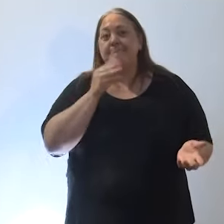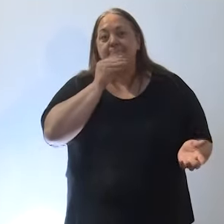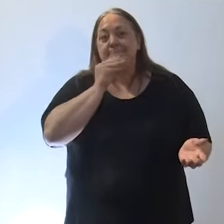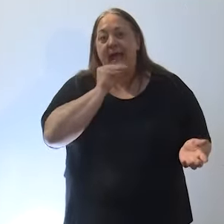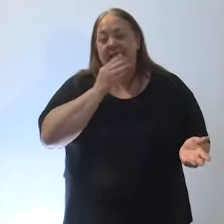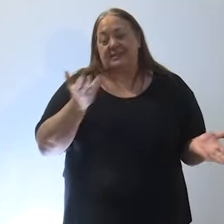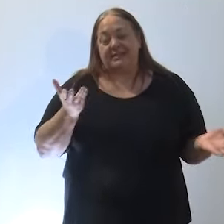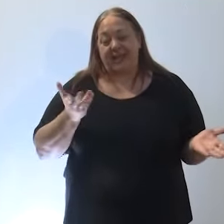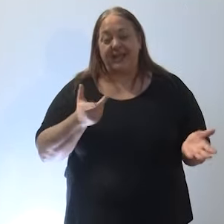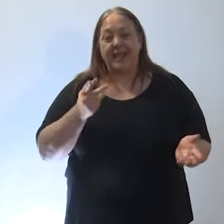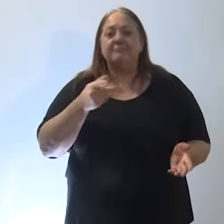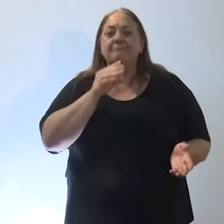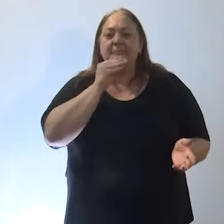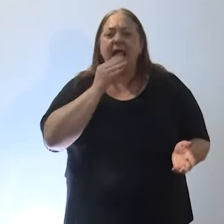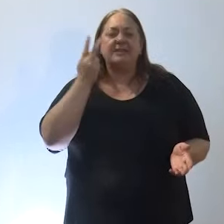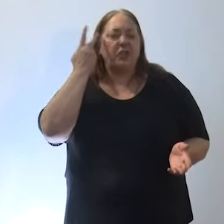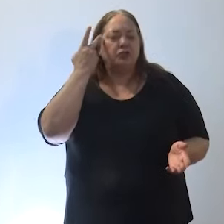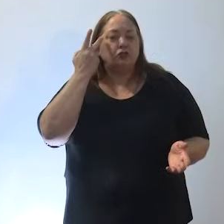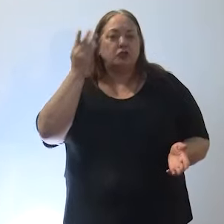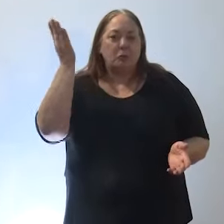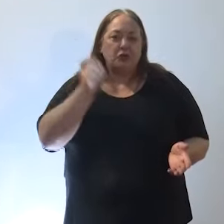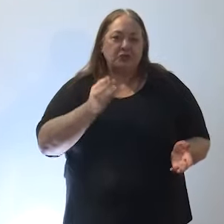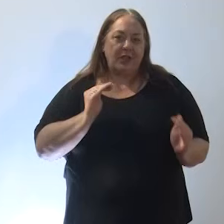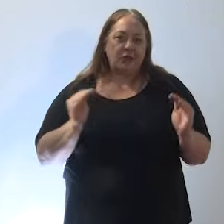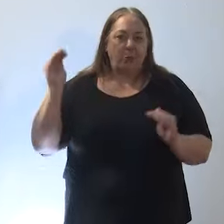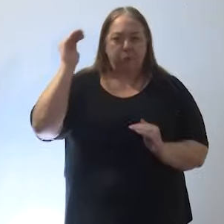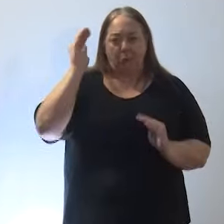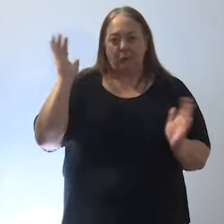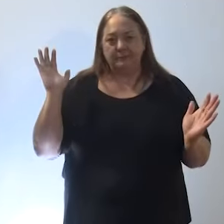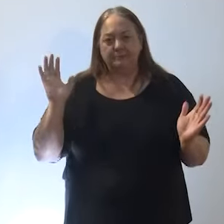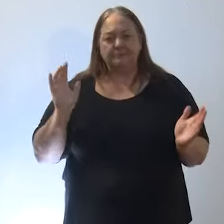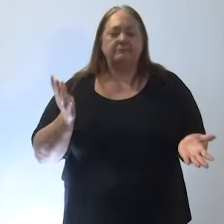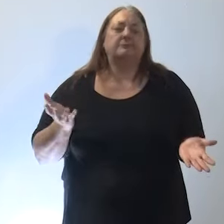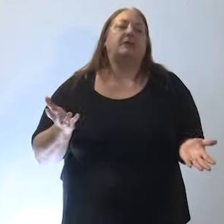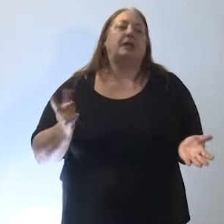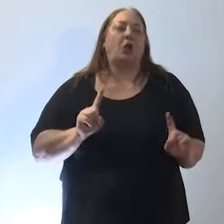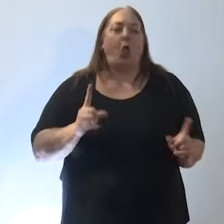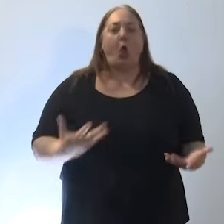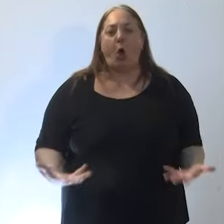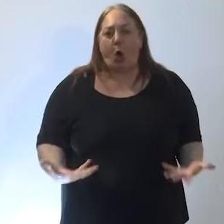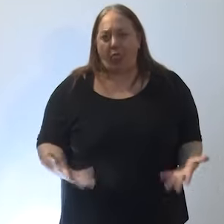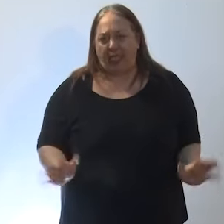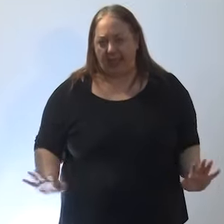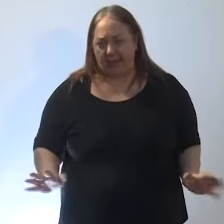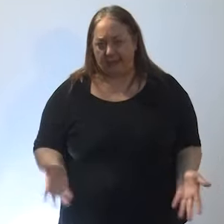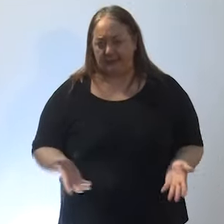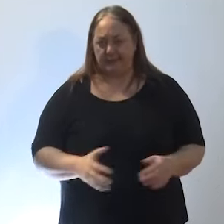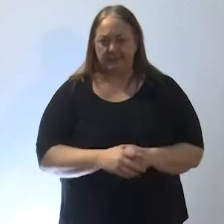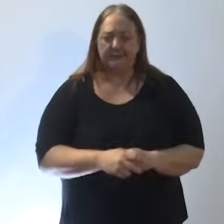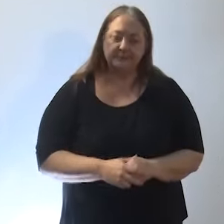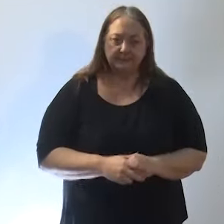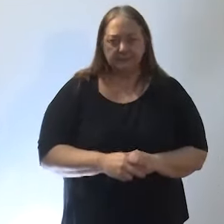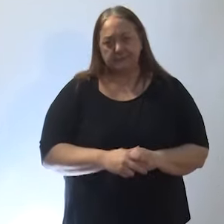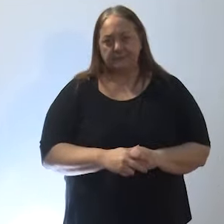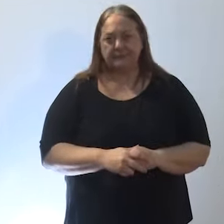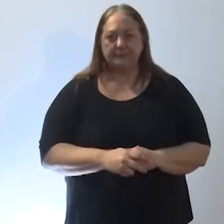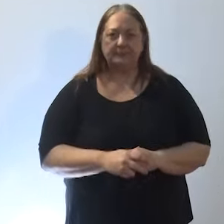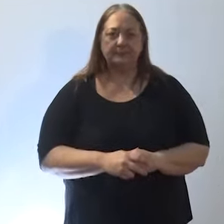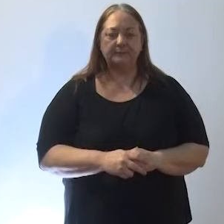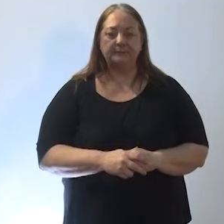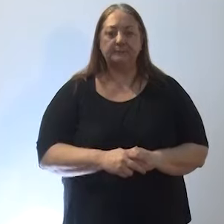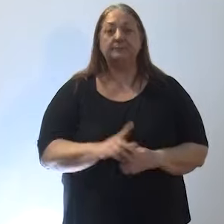aumentó el 18 por. entonces no jodamos o sea y la otra cosa es eh eh con